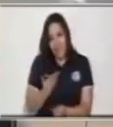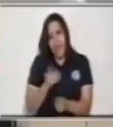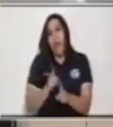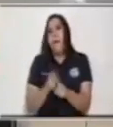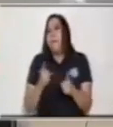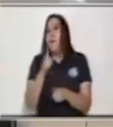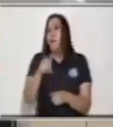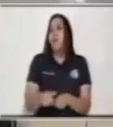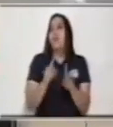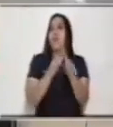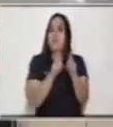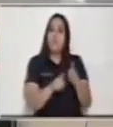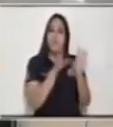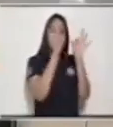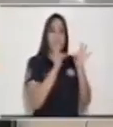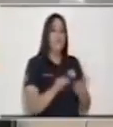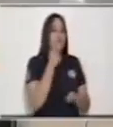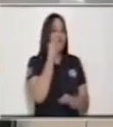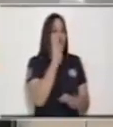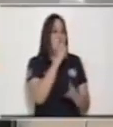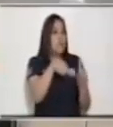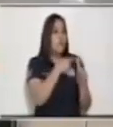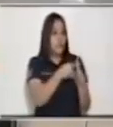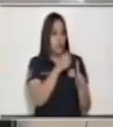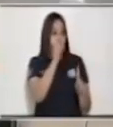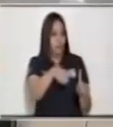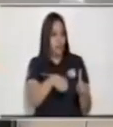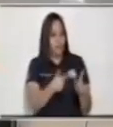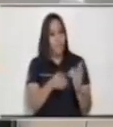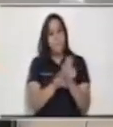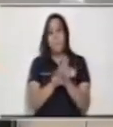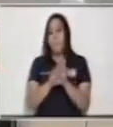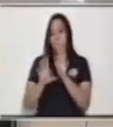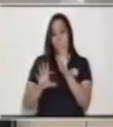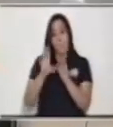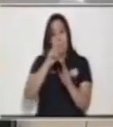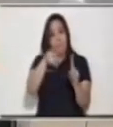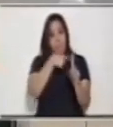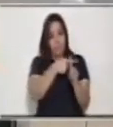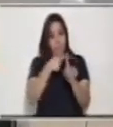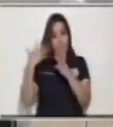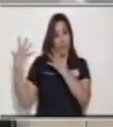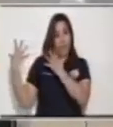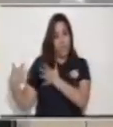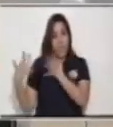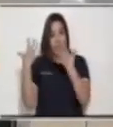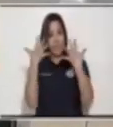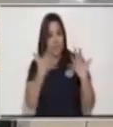vamos a buscar formas diferentes. Voy a sumar los dos números 10.